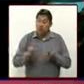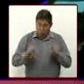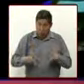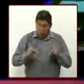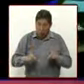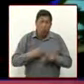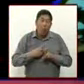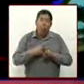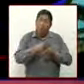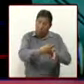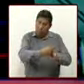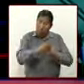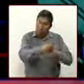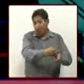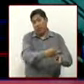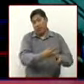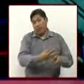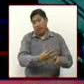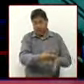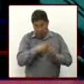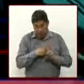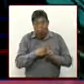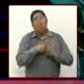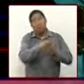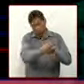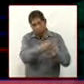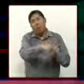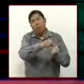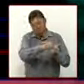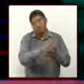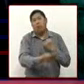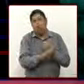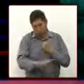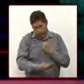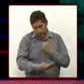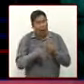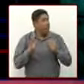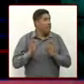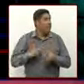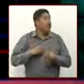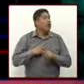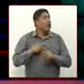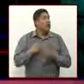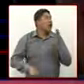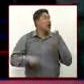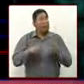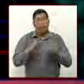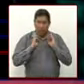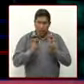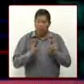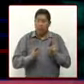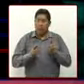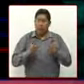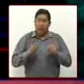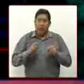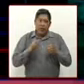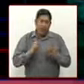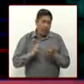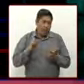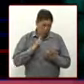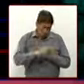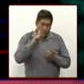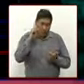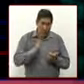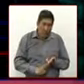que entender y leer estos indicadores, porque esto es lo que está ocurriendo. Ahora, ¿qué tenemos para responderle, Miriam? Tenemos un fenómeno